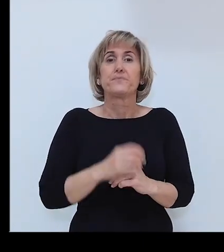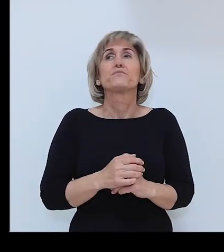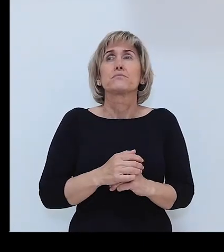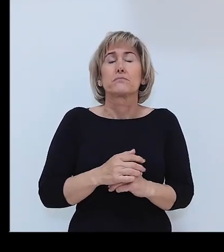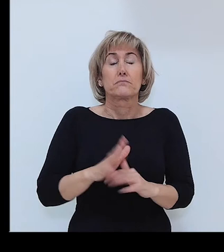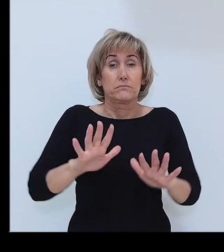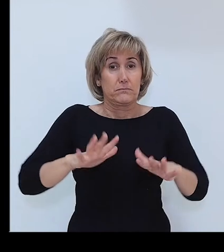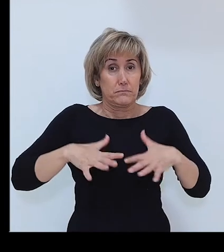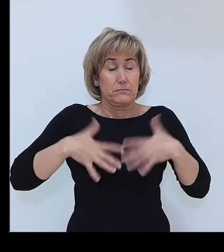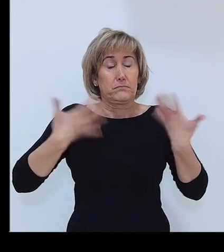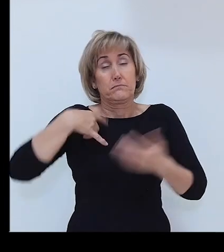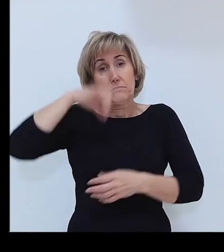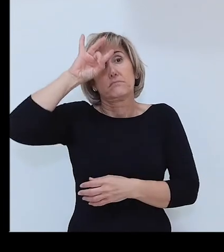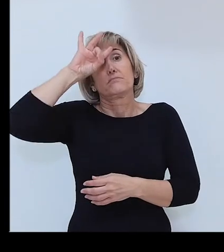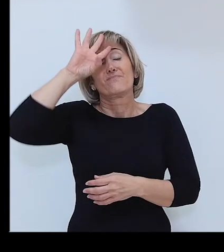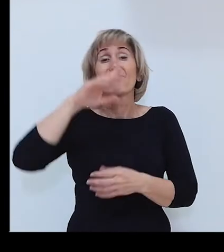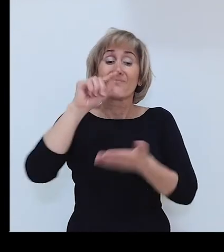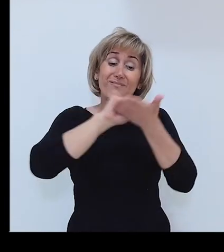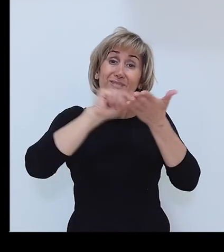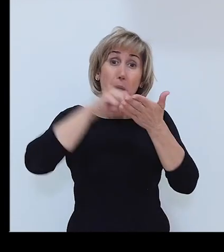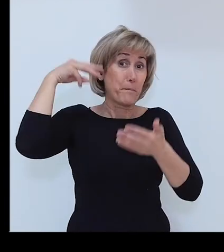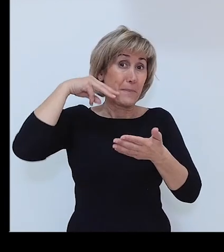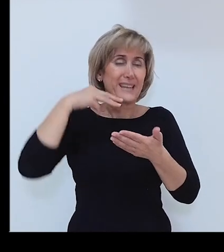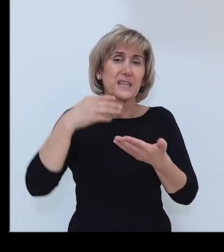Hay una cosa también que me ha